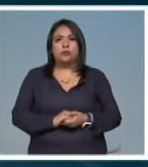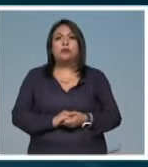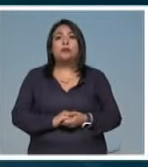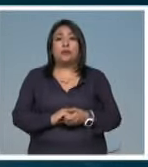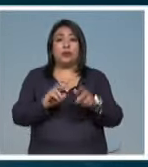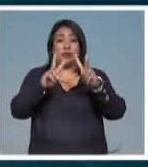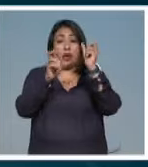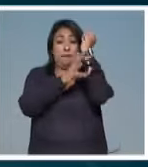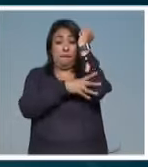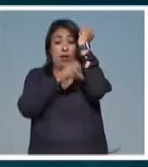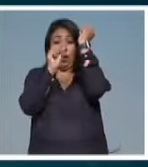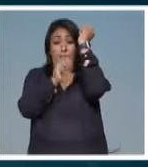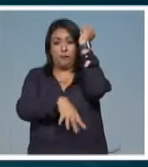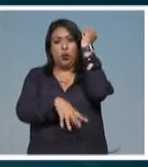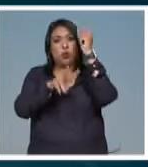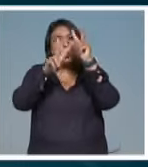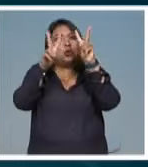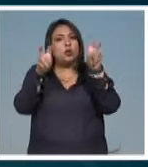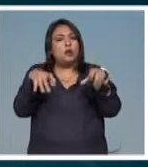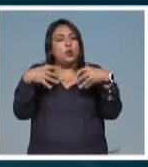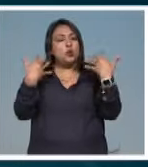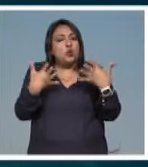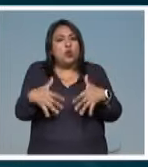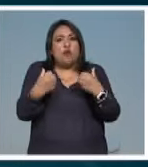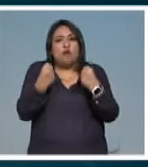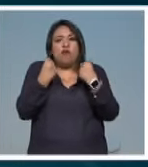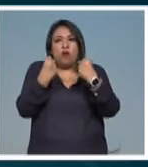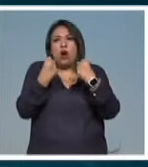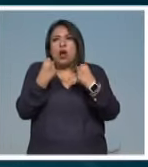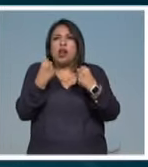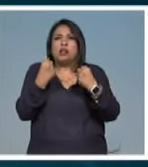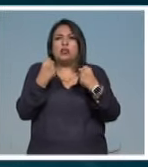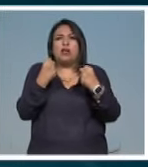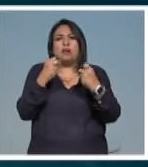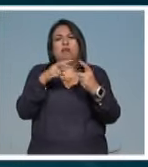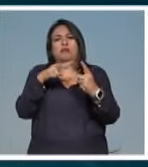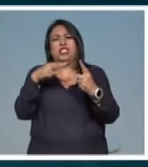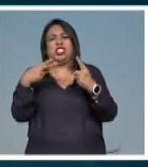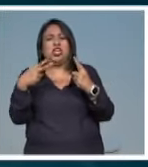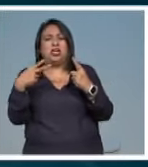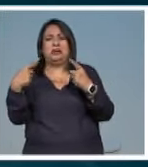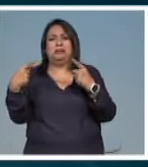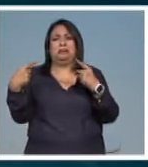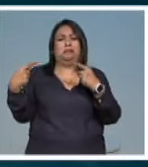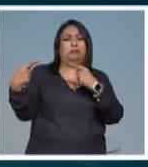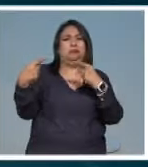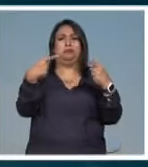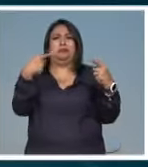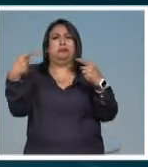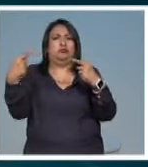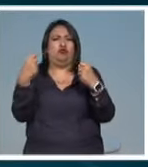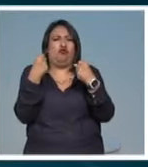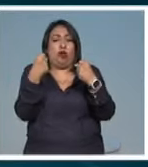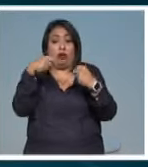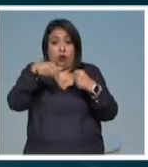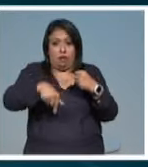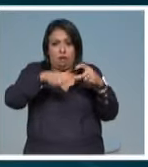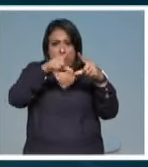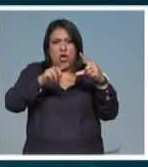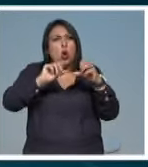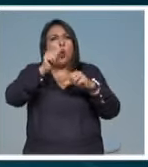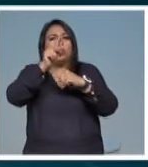Hablar de aborto es hablar de uno de los temas más polémicos que genera posiciones violentas, contrastantes en este y en todos los países.